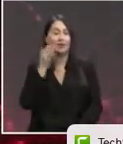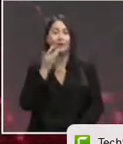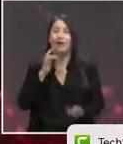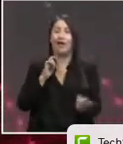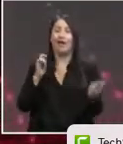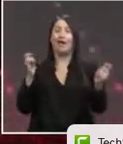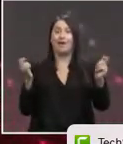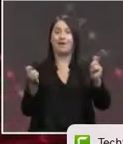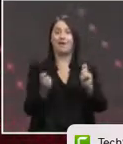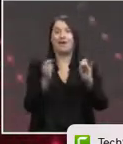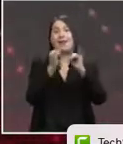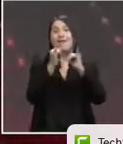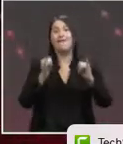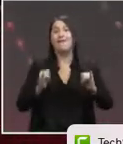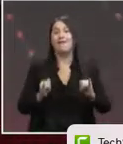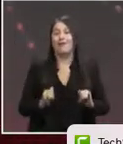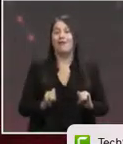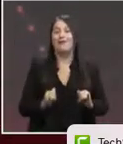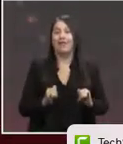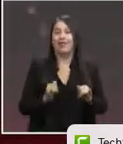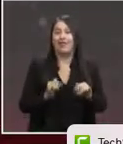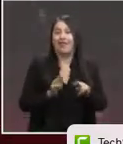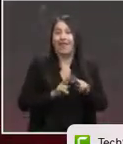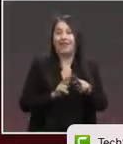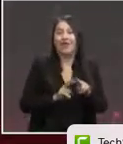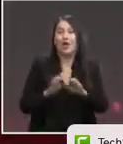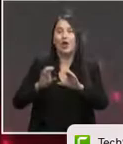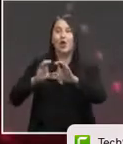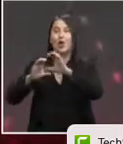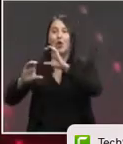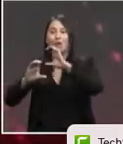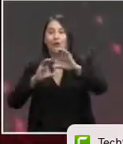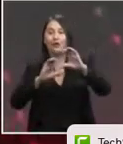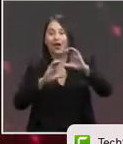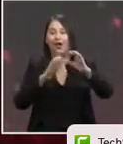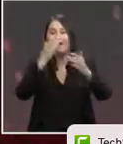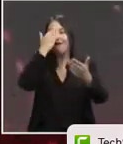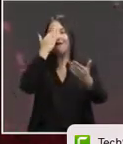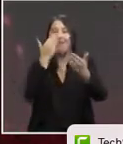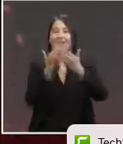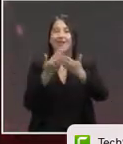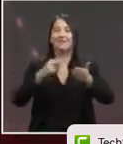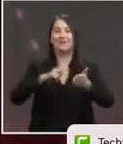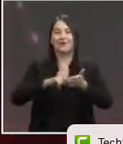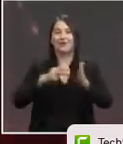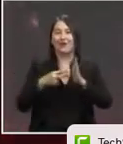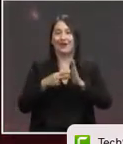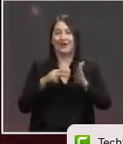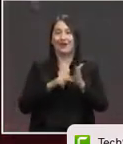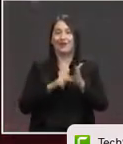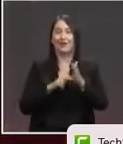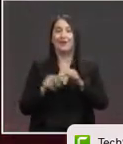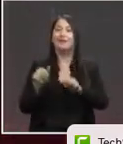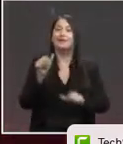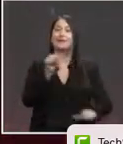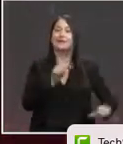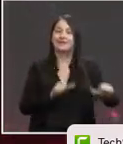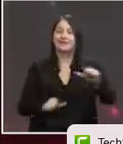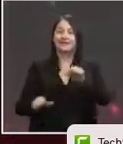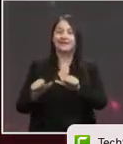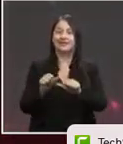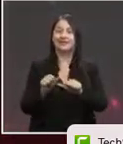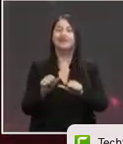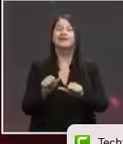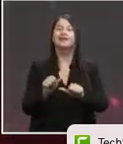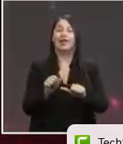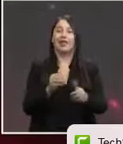cambiado la forma de habitar, de comunicarnos, de enfrentar los problemas. La ciencia tuvo